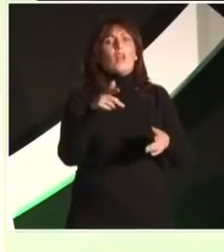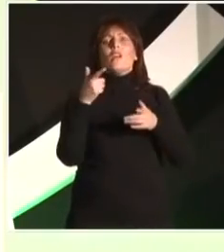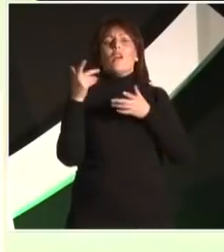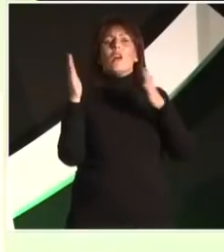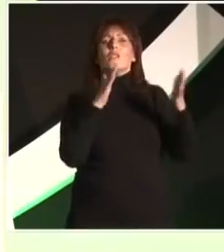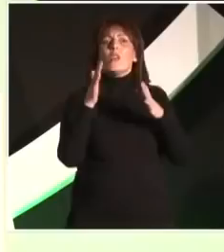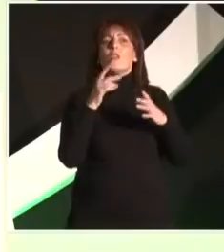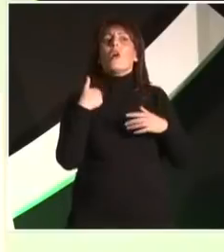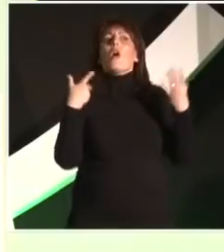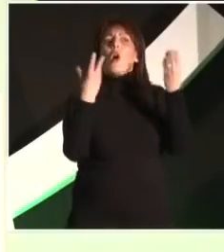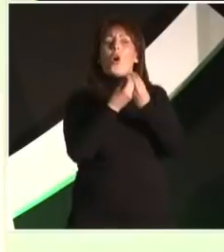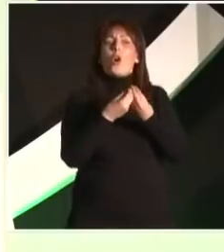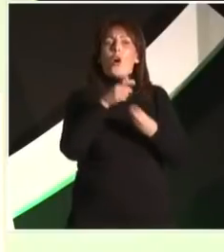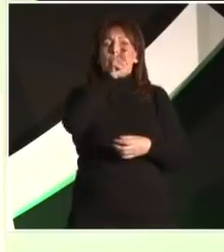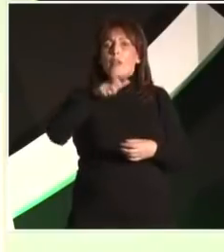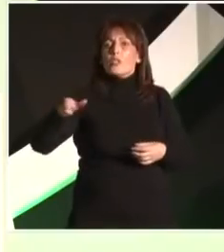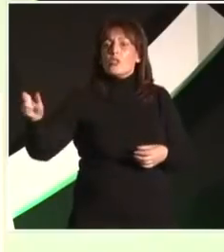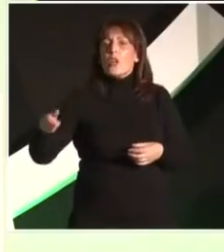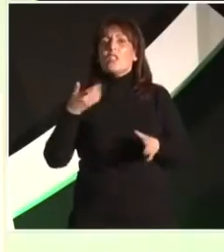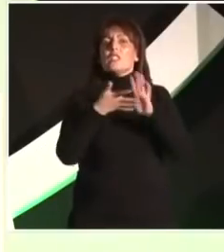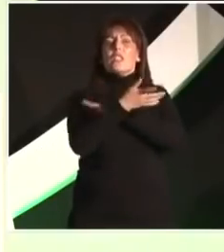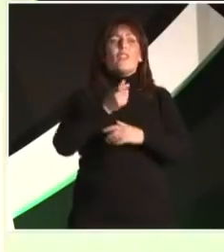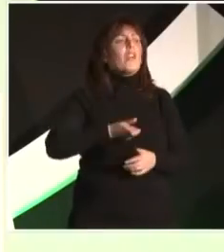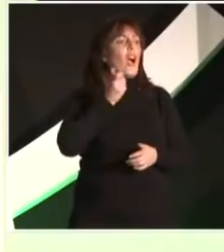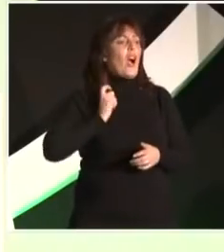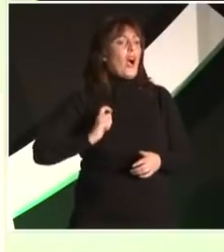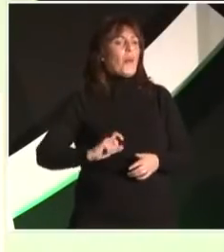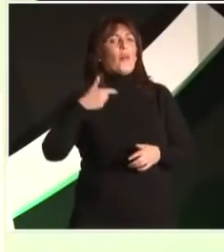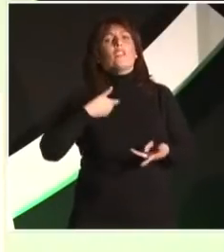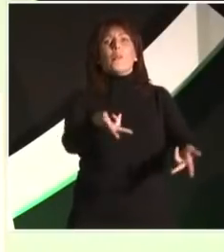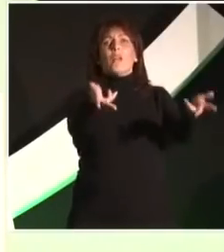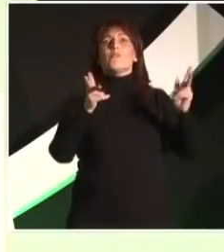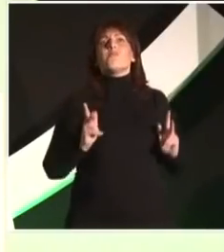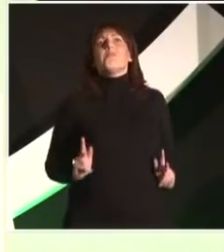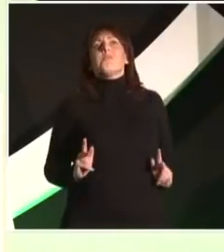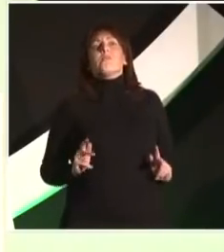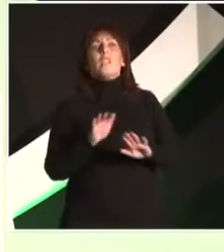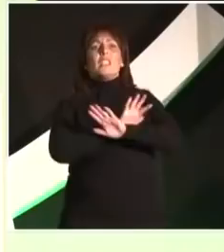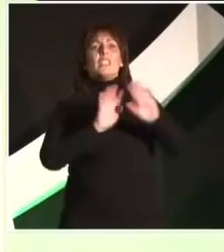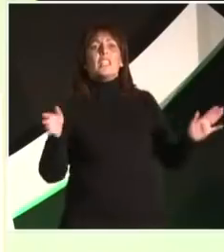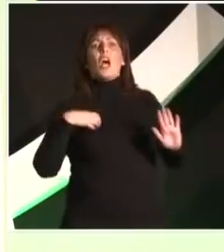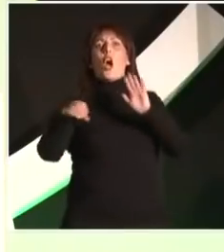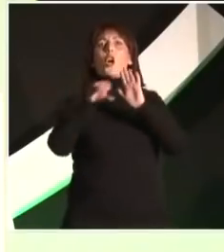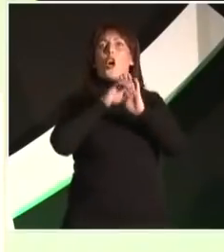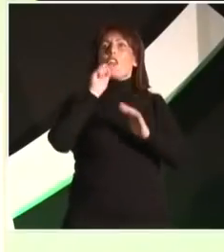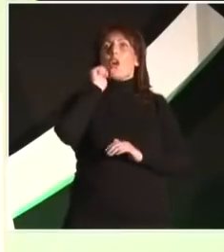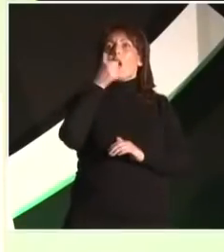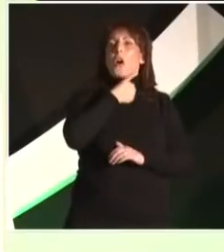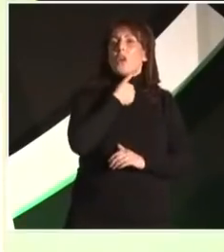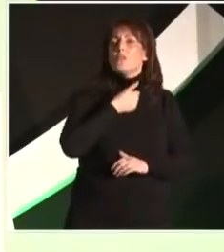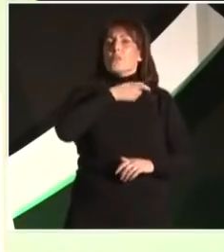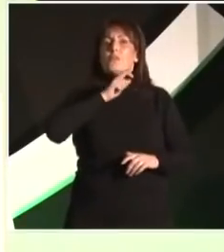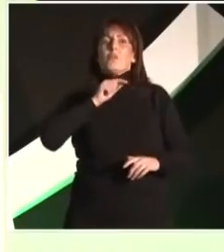ciudadano tiene con su comunidad, no como una profesión donde apoltronarse. Y establecemos en nuestro código ético la limitación